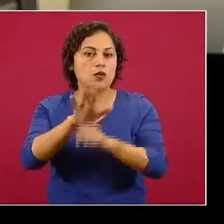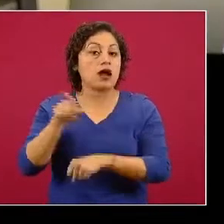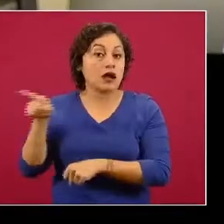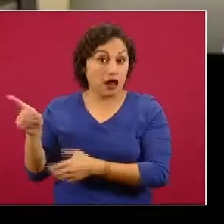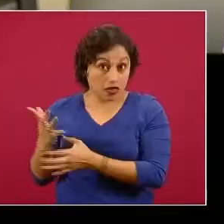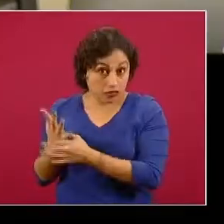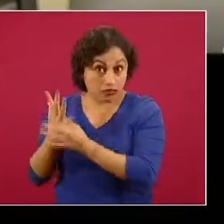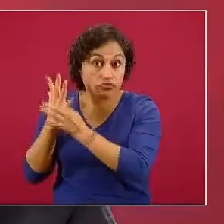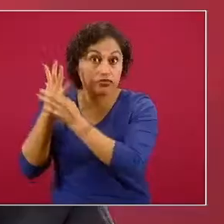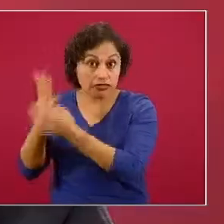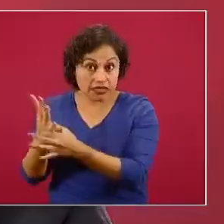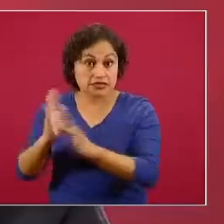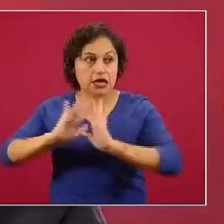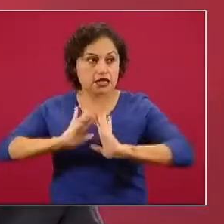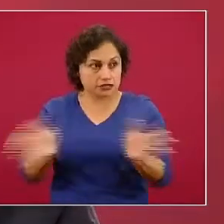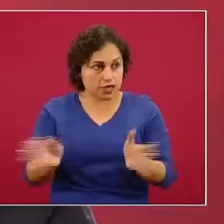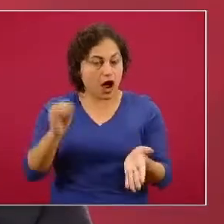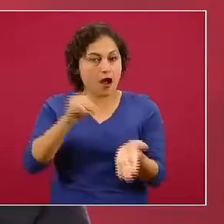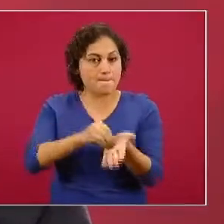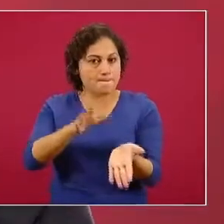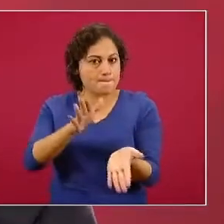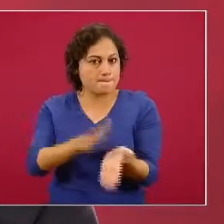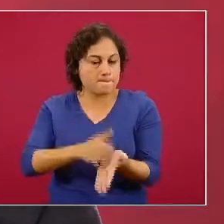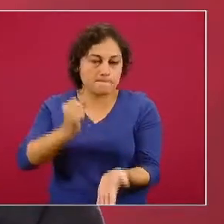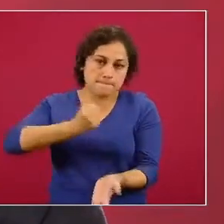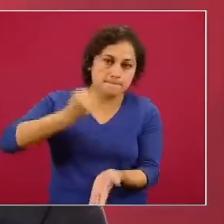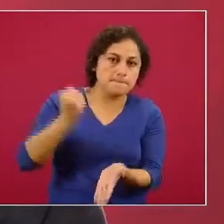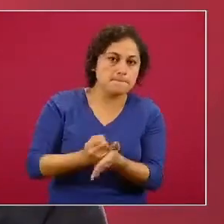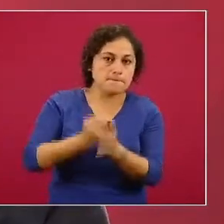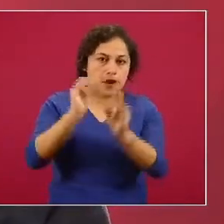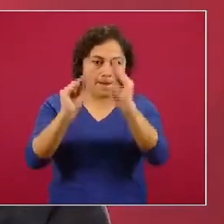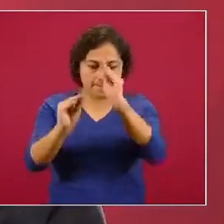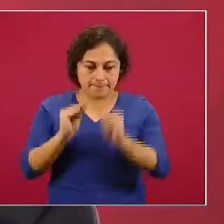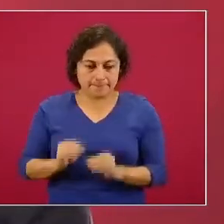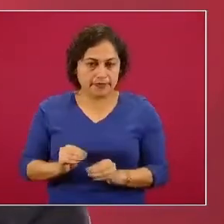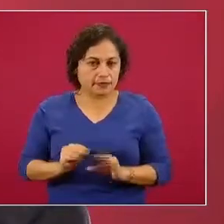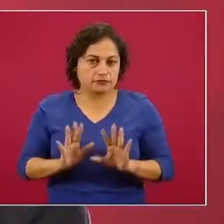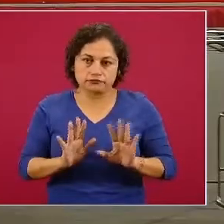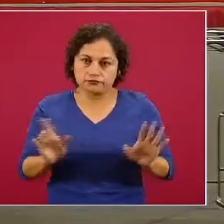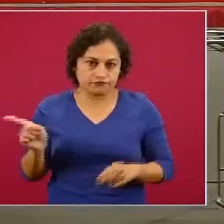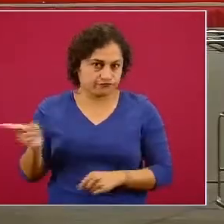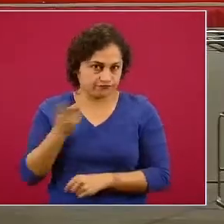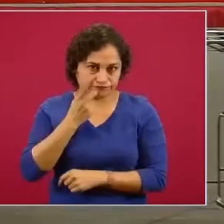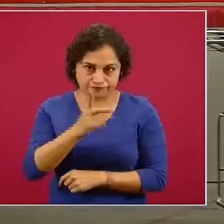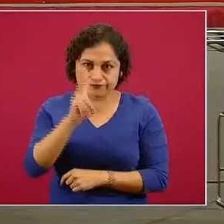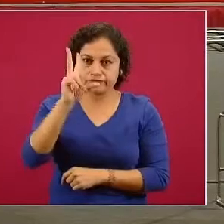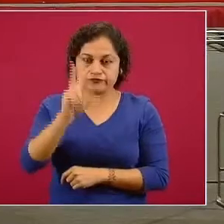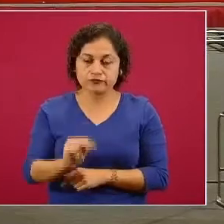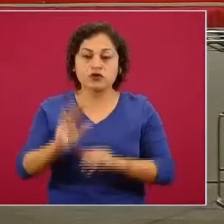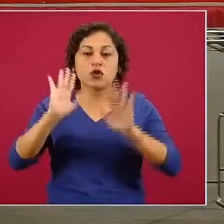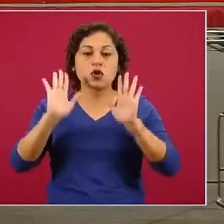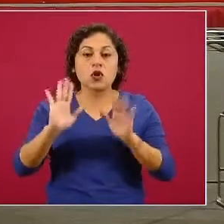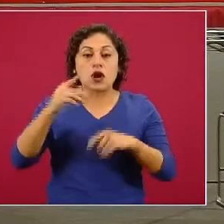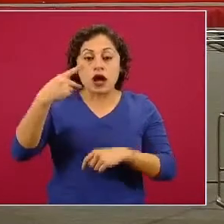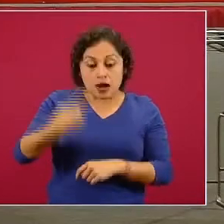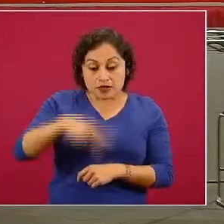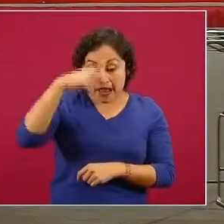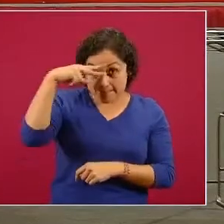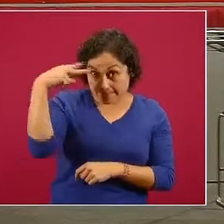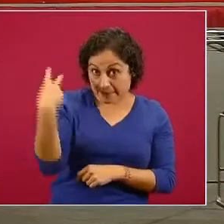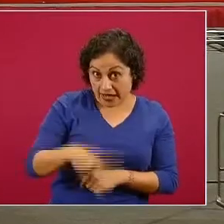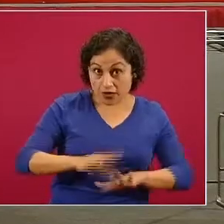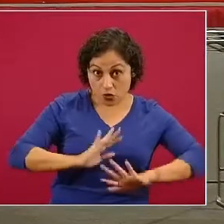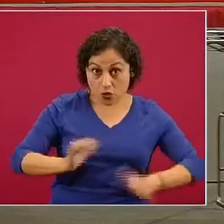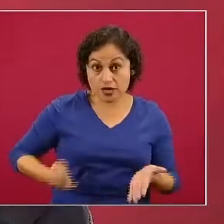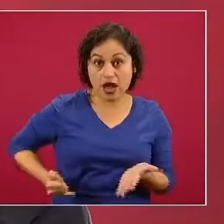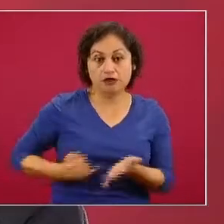que ese fuera el plan ya establecido. La pregunta me parece muy legítima, si México tiene ya un plan, México, al igual que